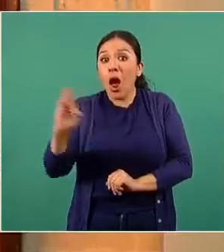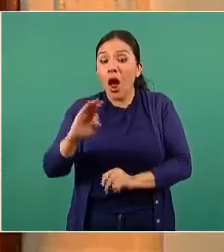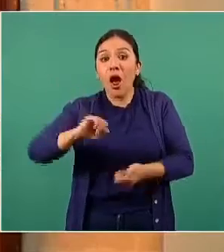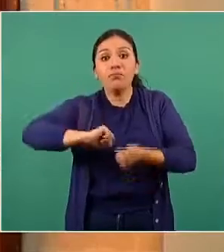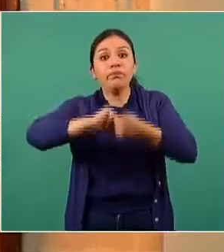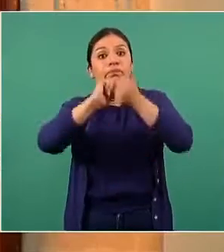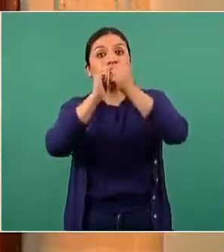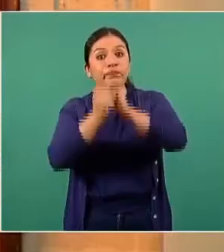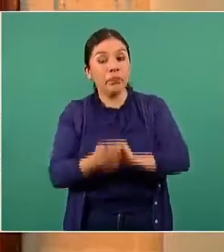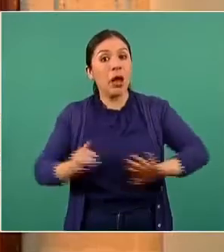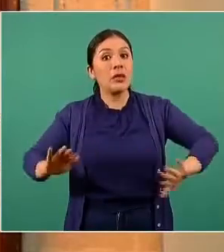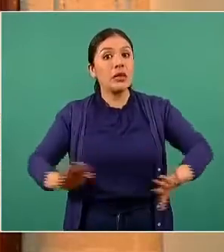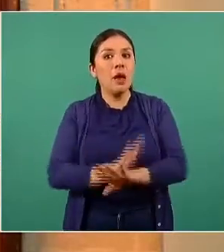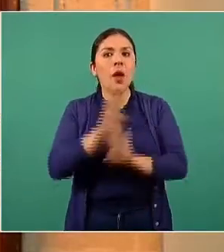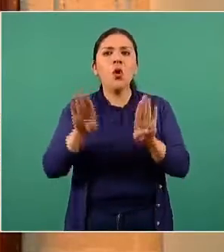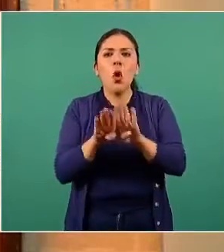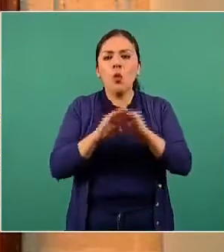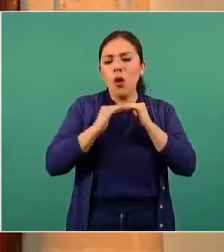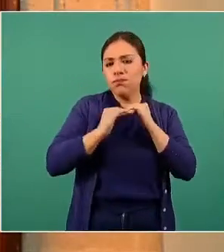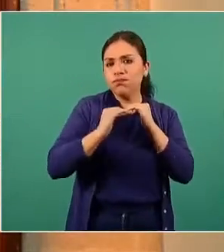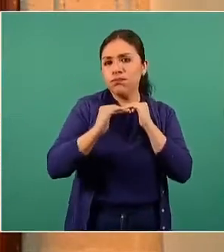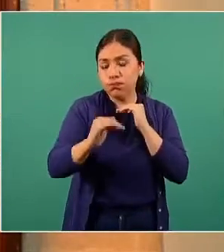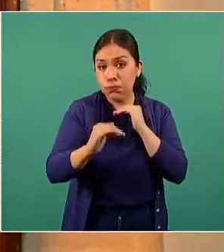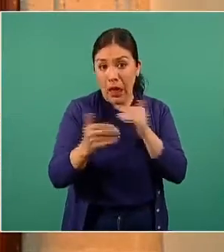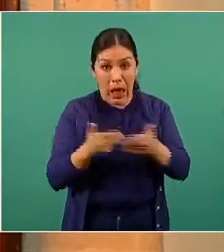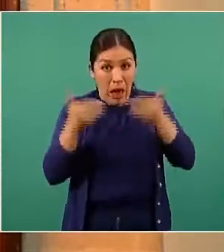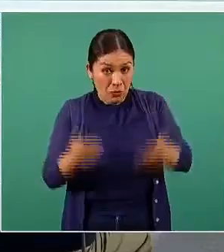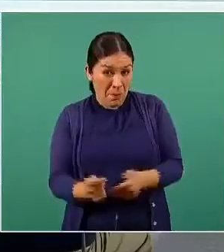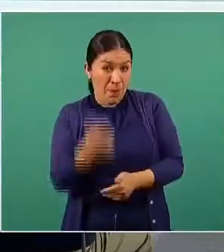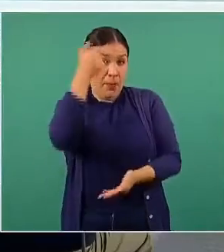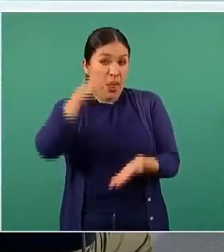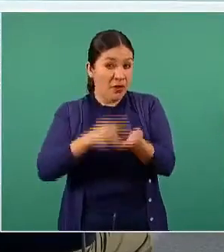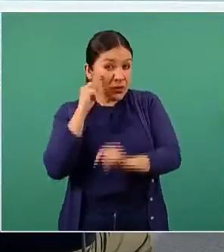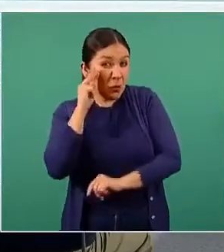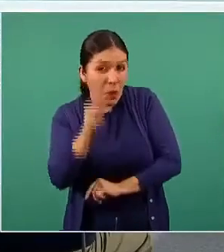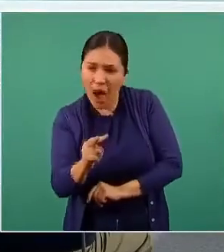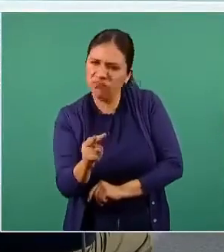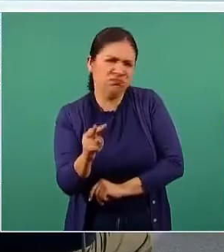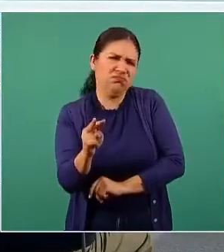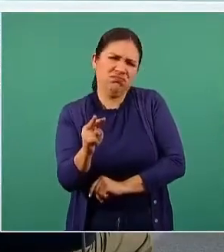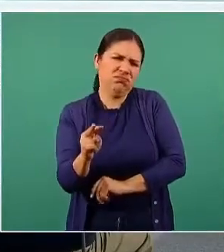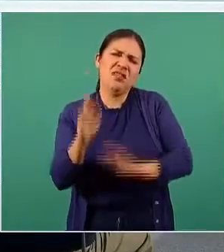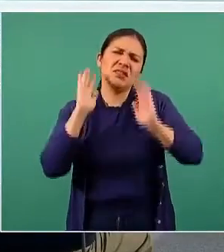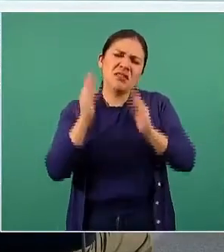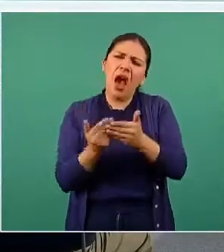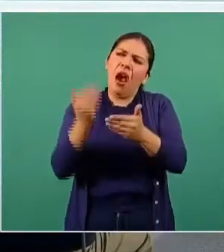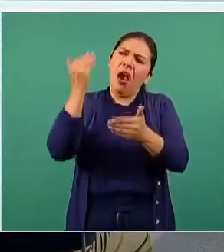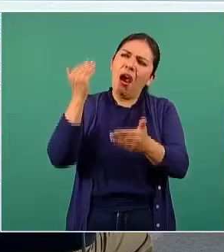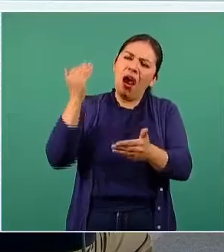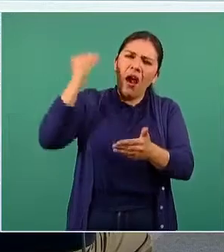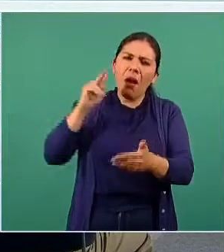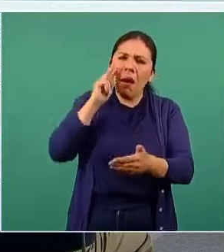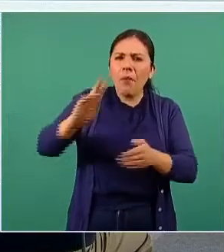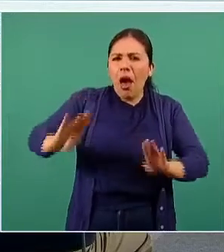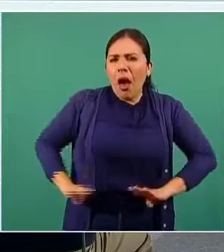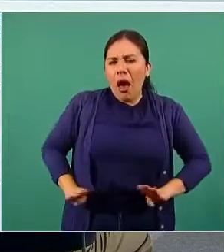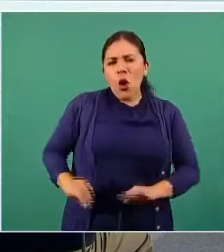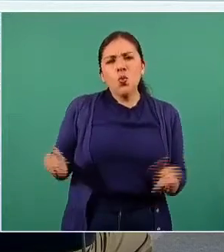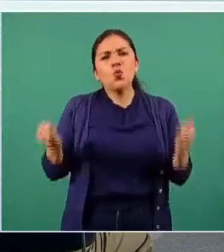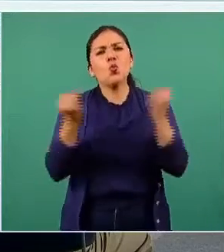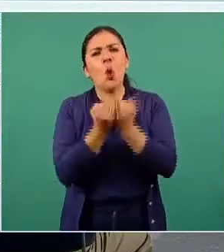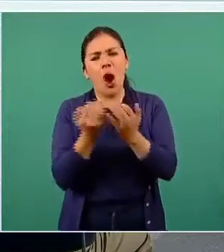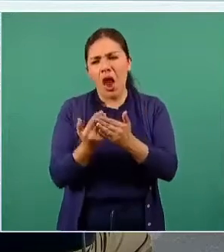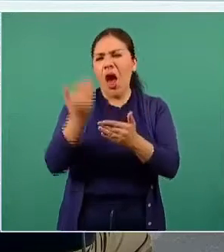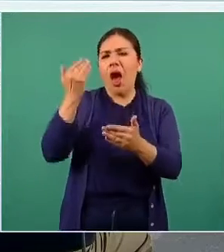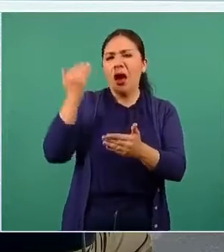generar un comportamiento de meseta, tampoco es la primera vez que la vemos en estos primeros meses del año. También hemos visto este comportamiento en